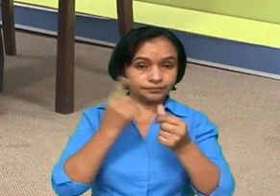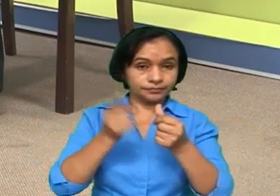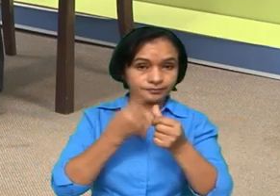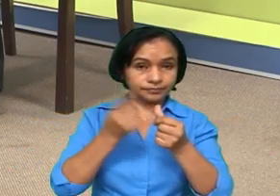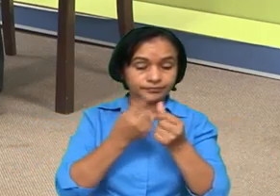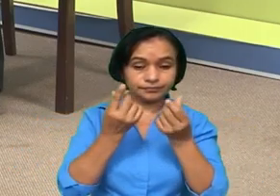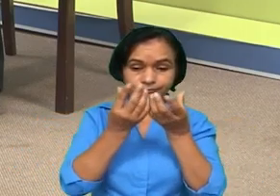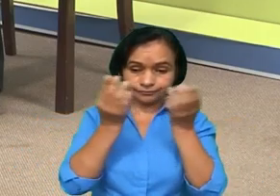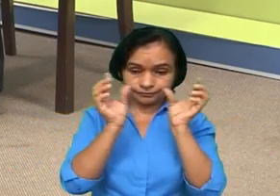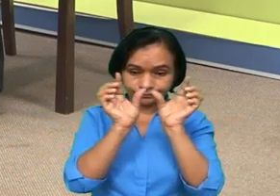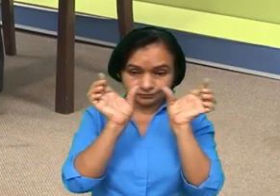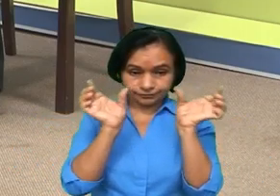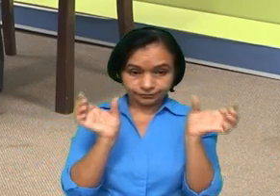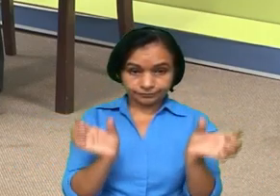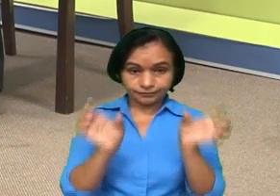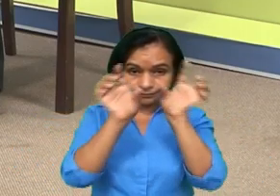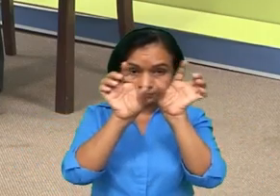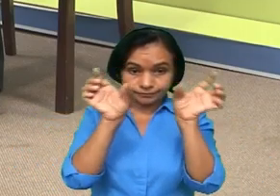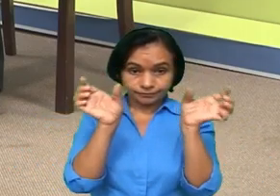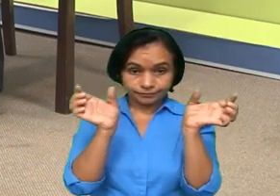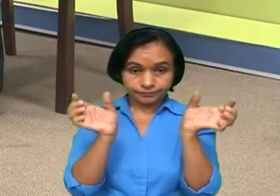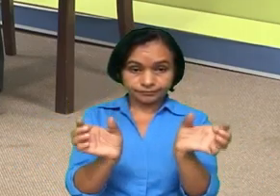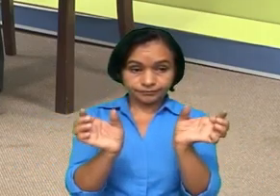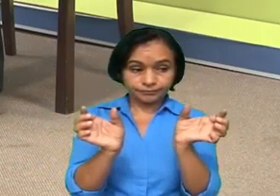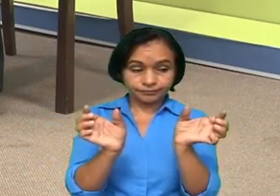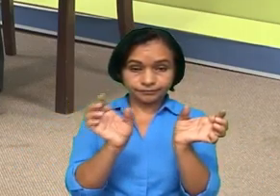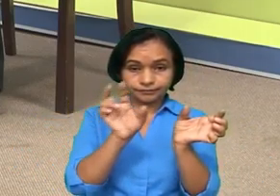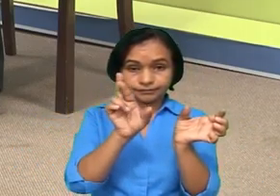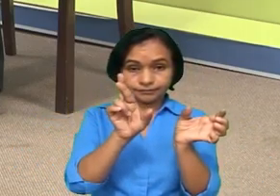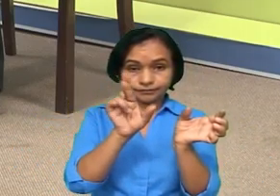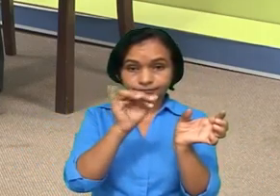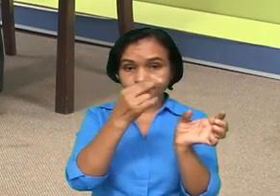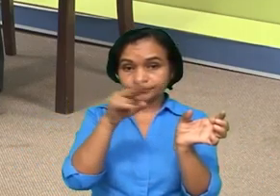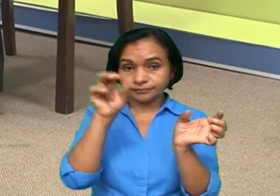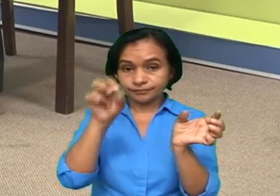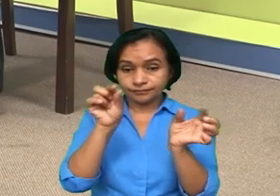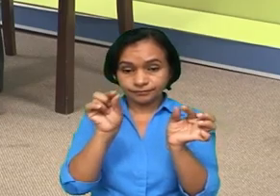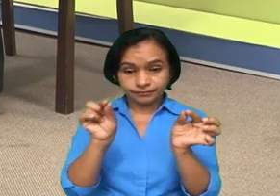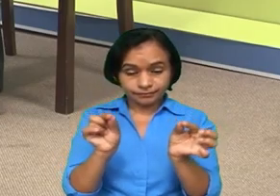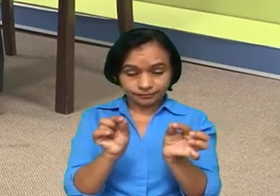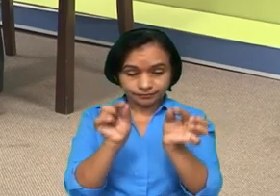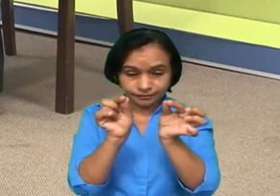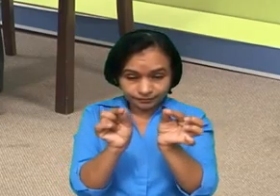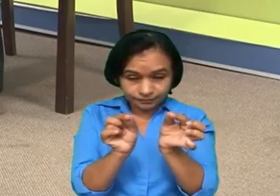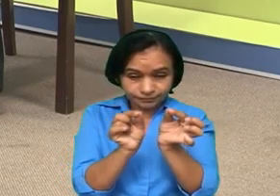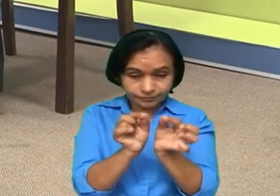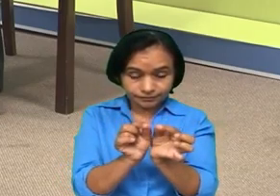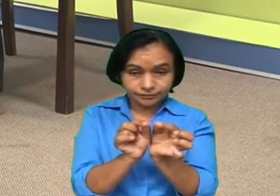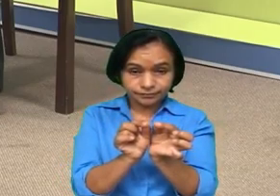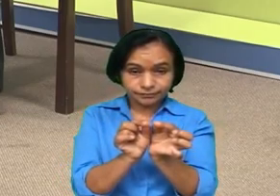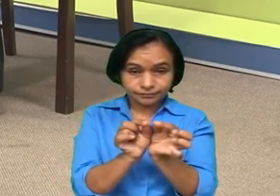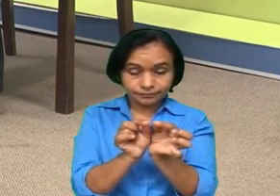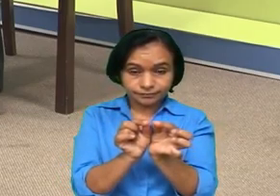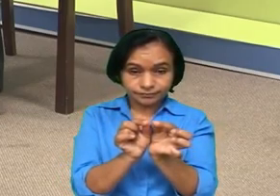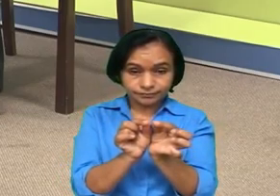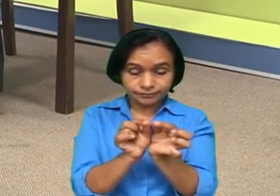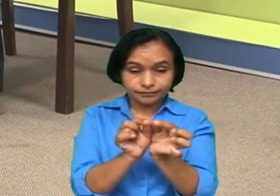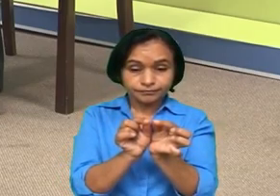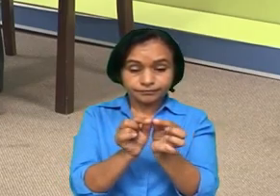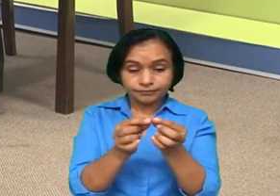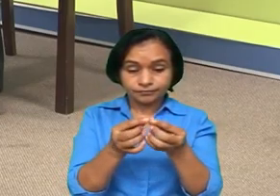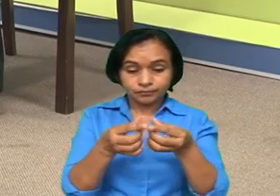través de unos conductos que funcionan como unas mangueritas que se llaman ureteres, entonces unen al riñón a la